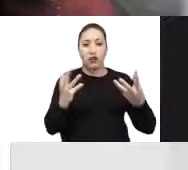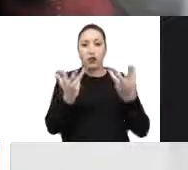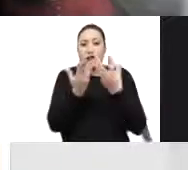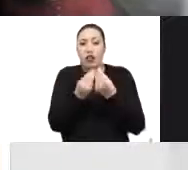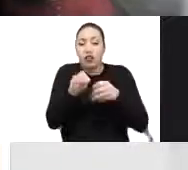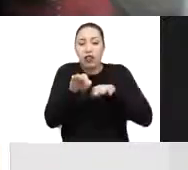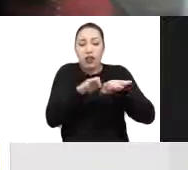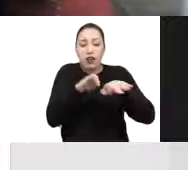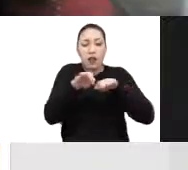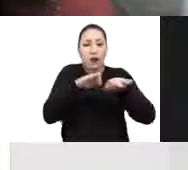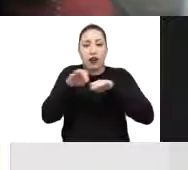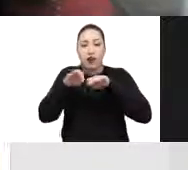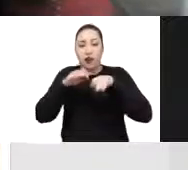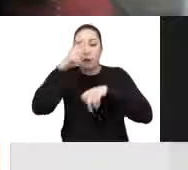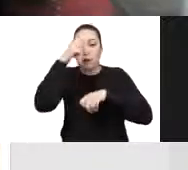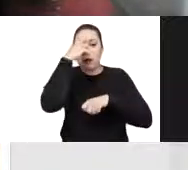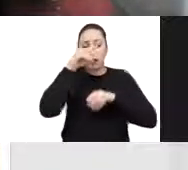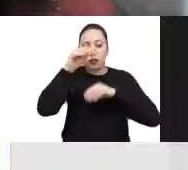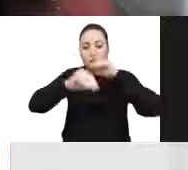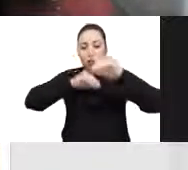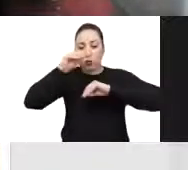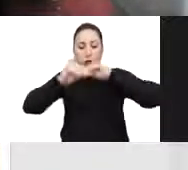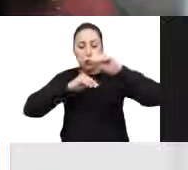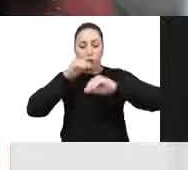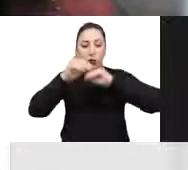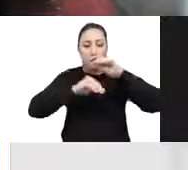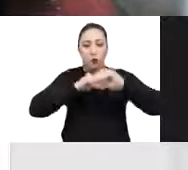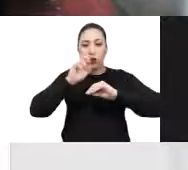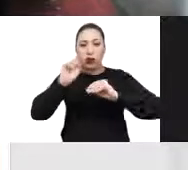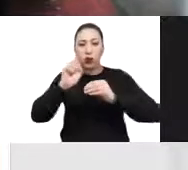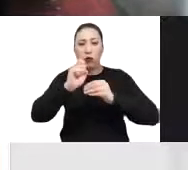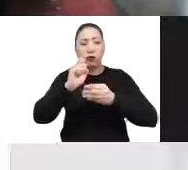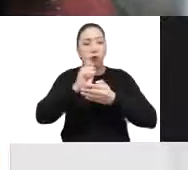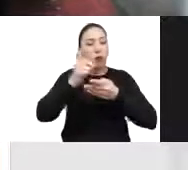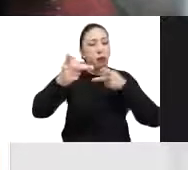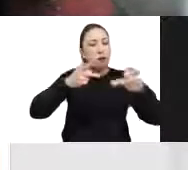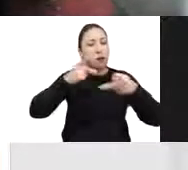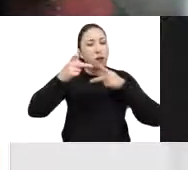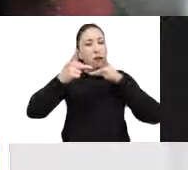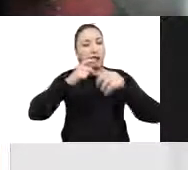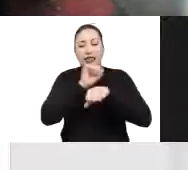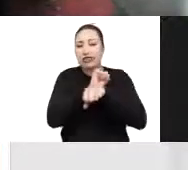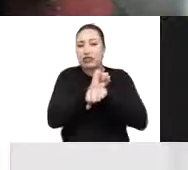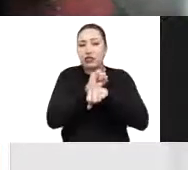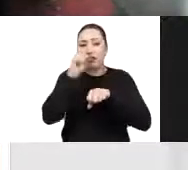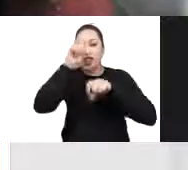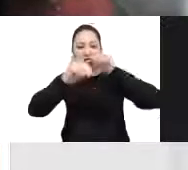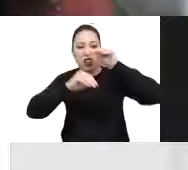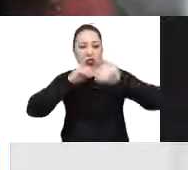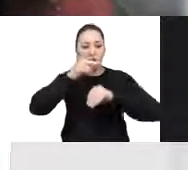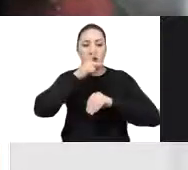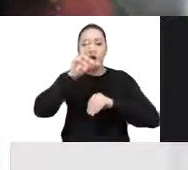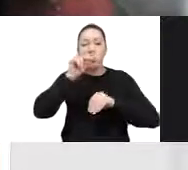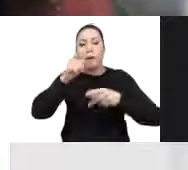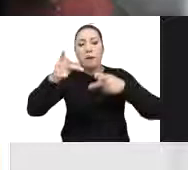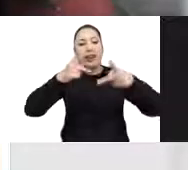diseñar un plan muy sencillo, hacerlo de la manera más comunicable posible para hablar